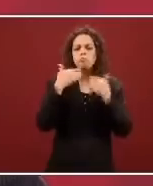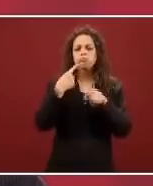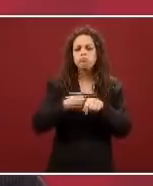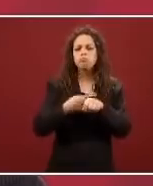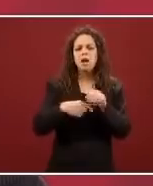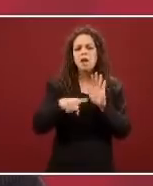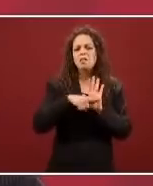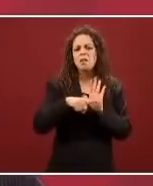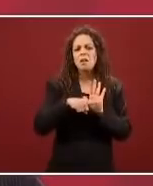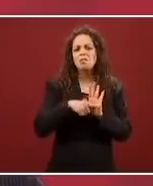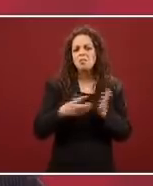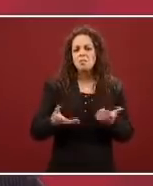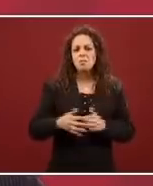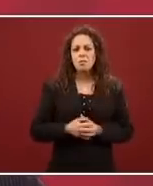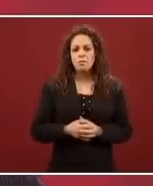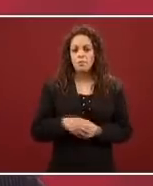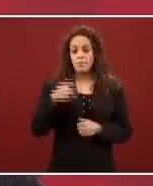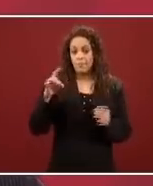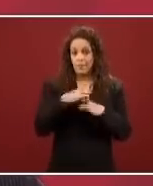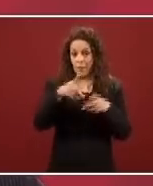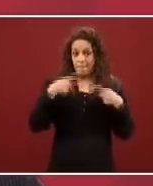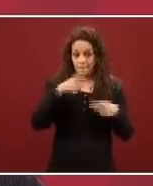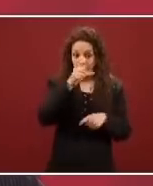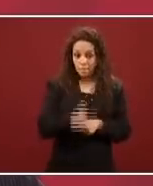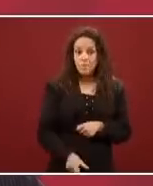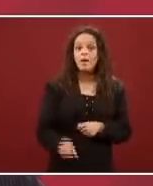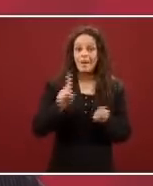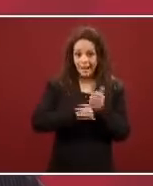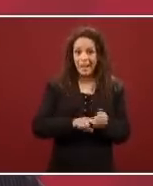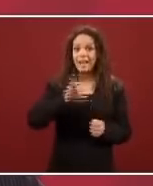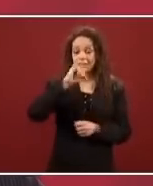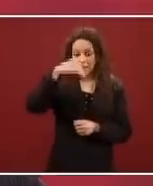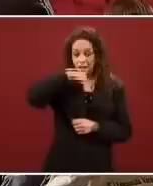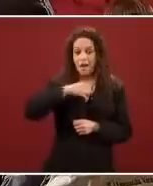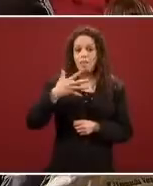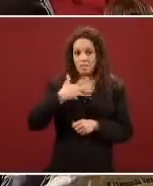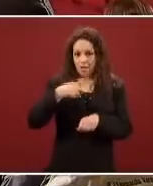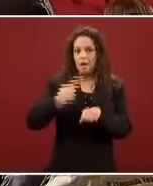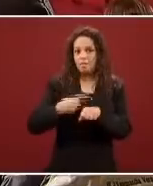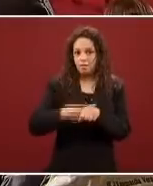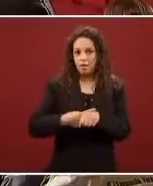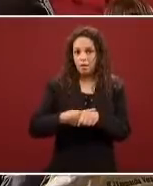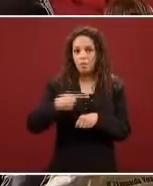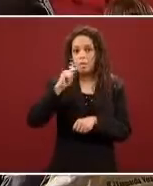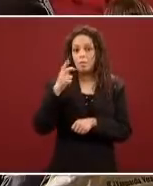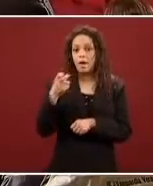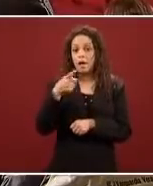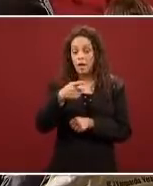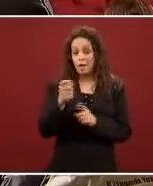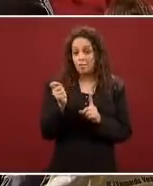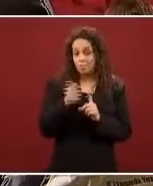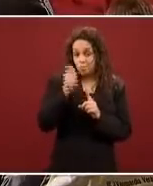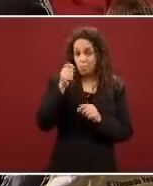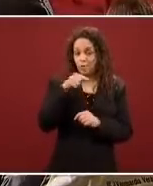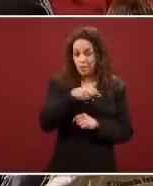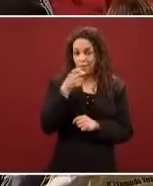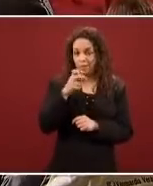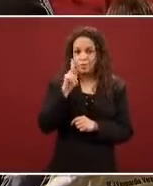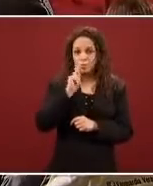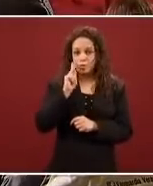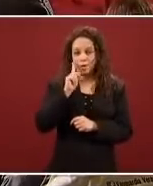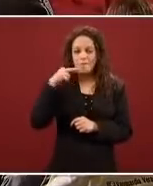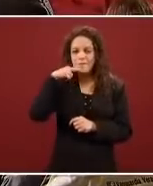una persona sí tiene la enfermedad, pudiera estar siendo no detectada. En el hoy, el INDRE no ha